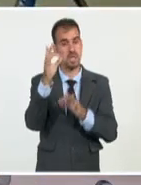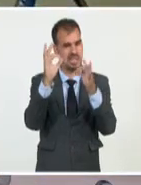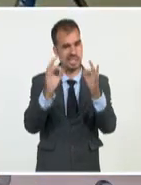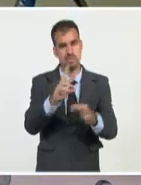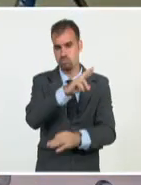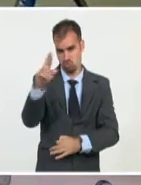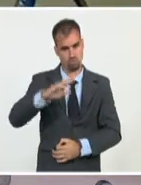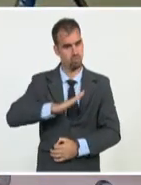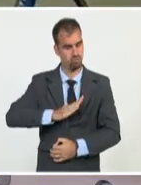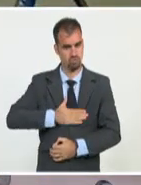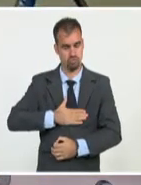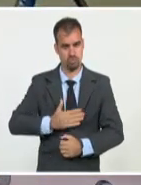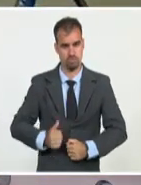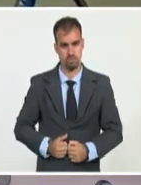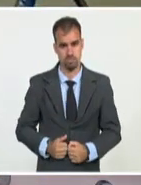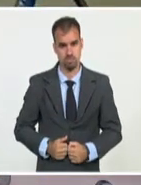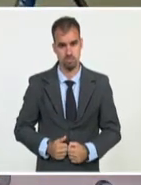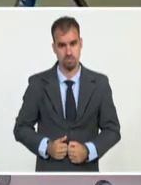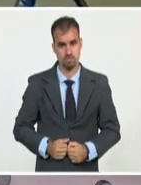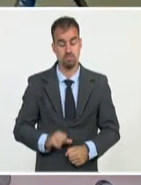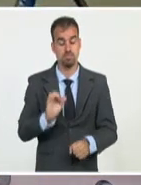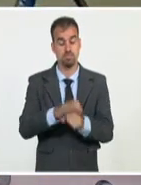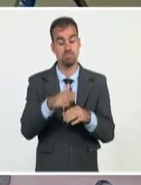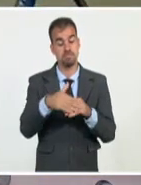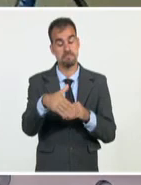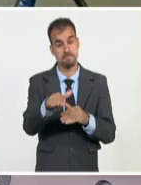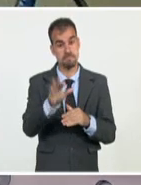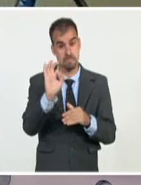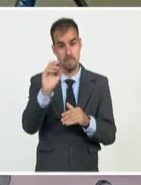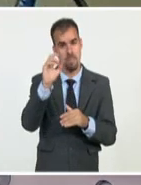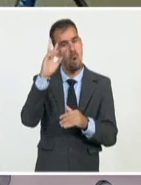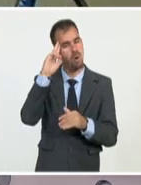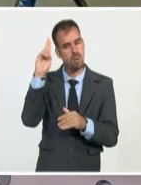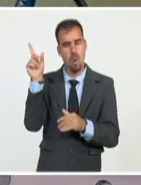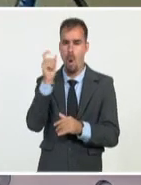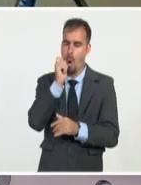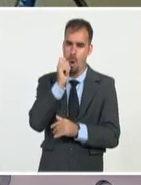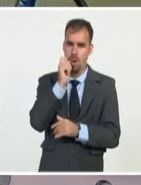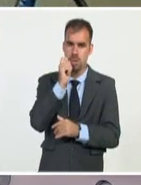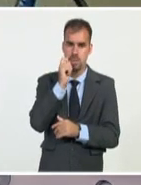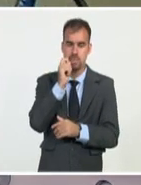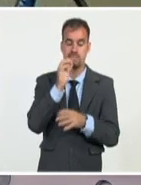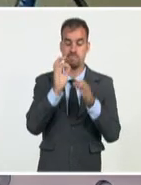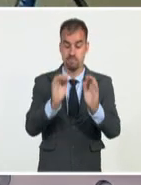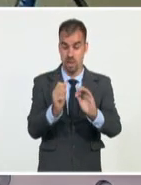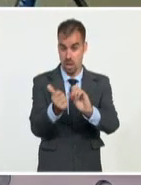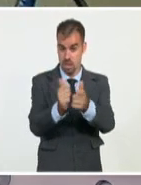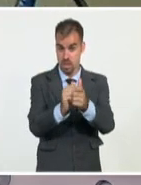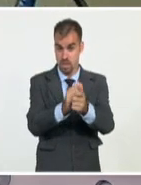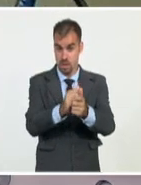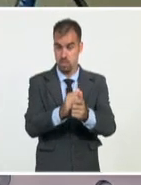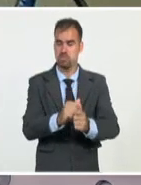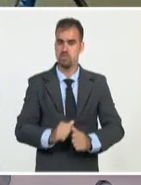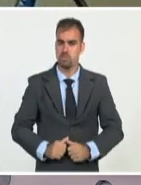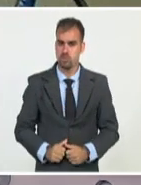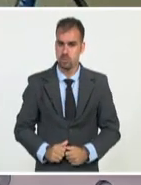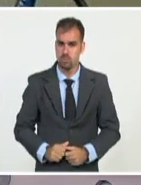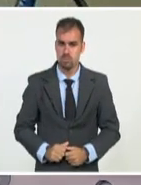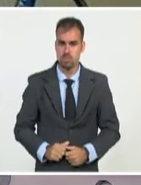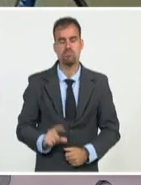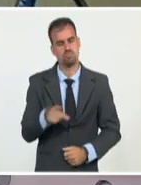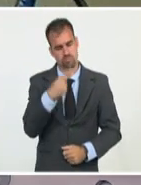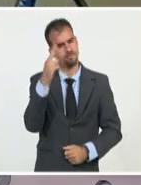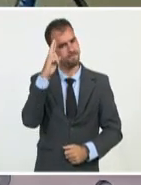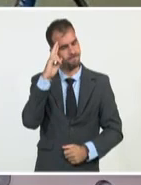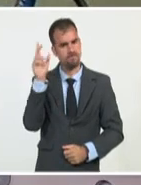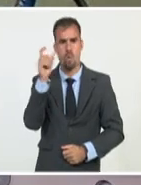revolucionarios. De ahora en adelante, cuando pensemos en Ernesto, desde las filas del deporte recordaremos al hombre humilde